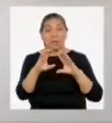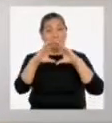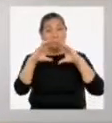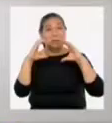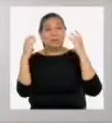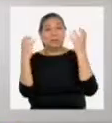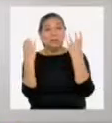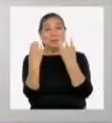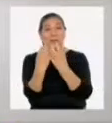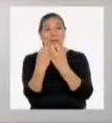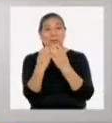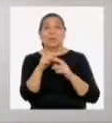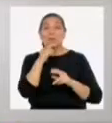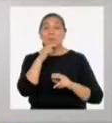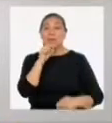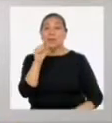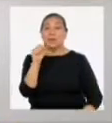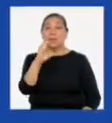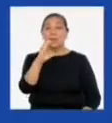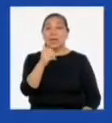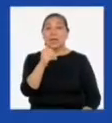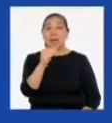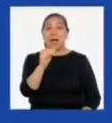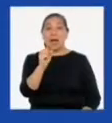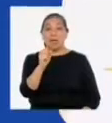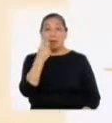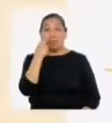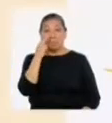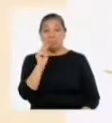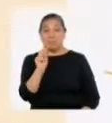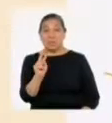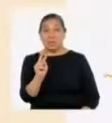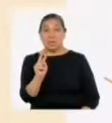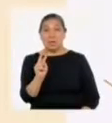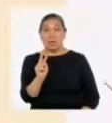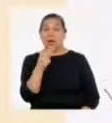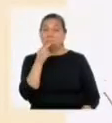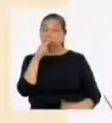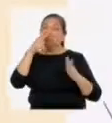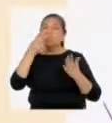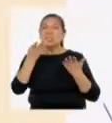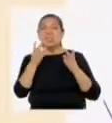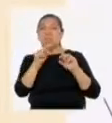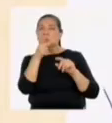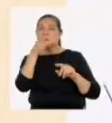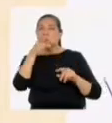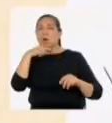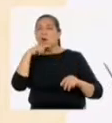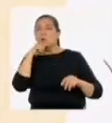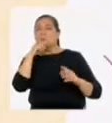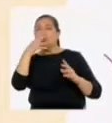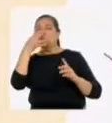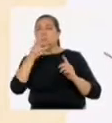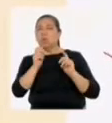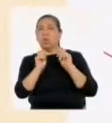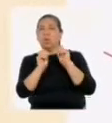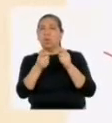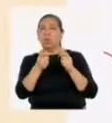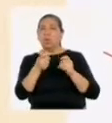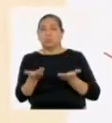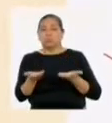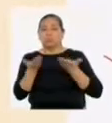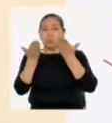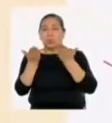cerámico hallado en la tumba de la señora de Cao. En ella se observa que una mujer entrega a